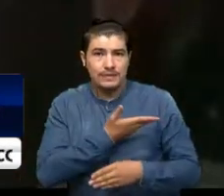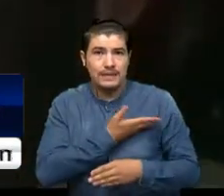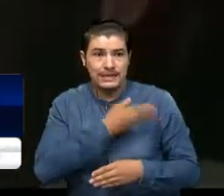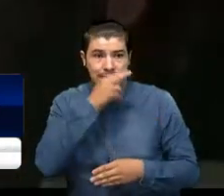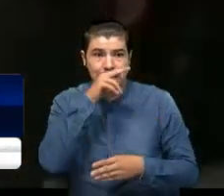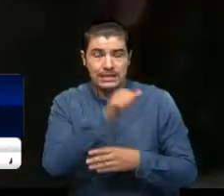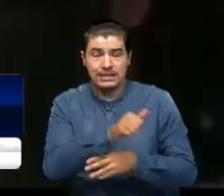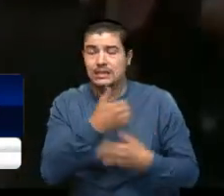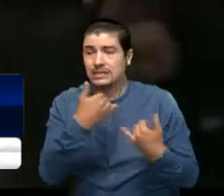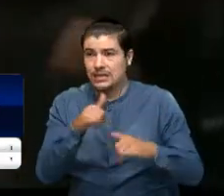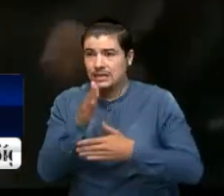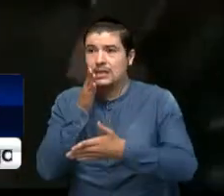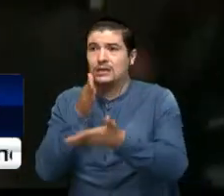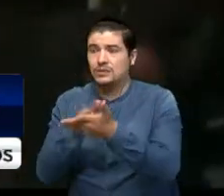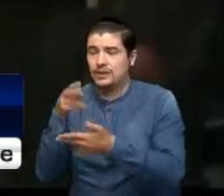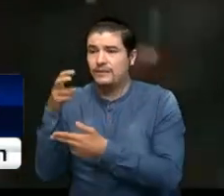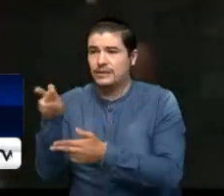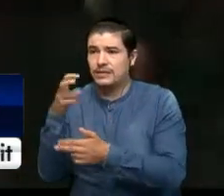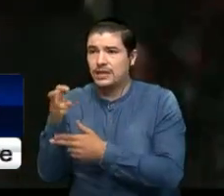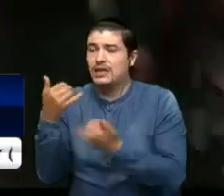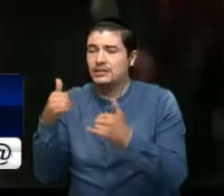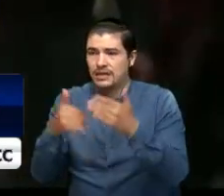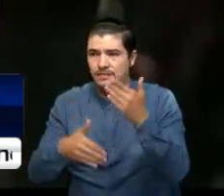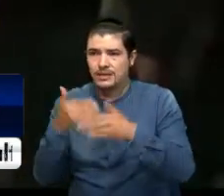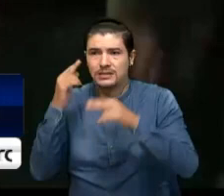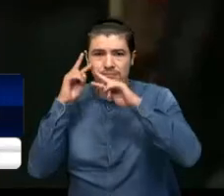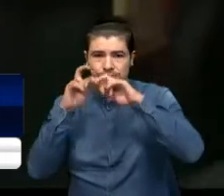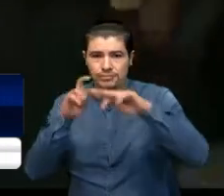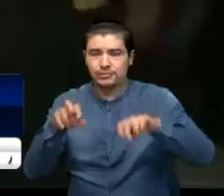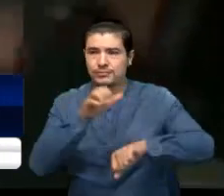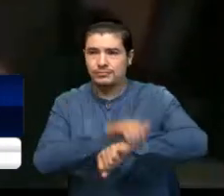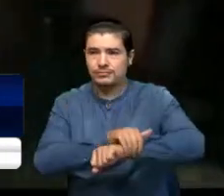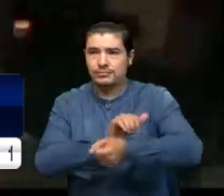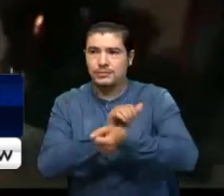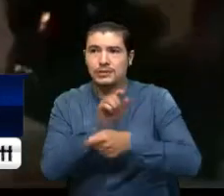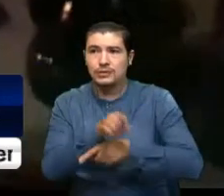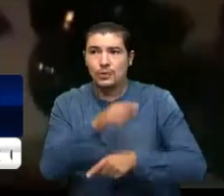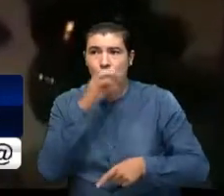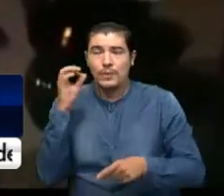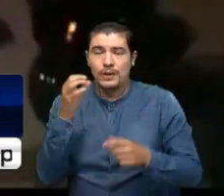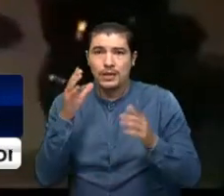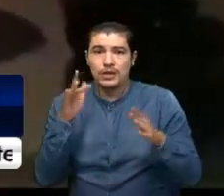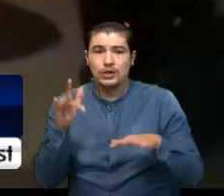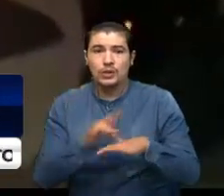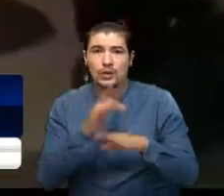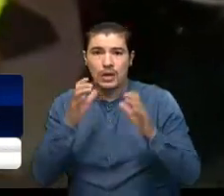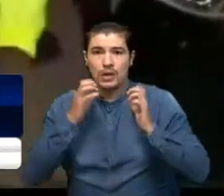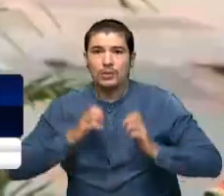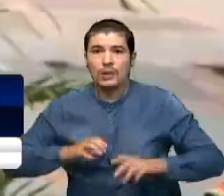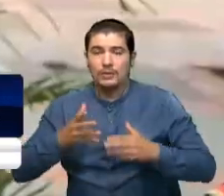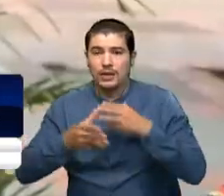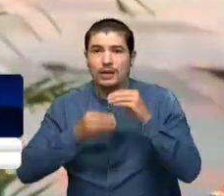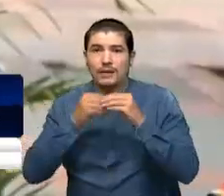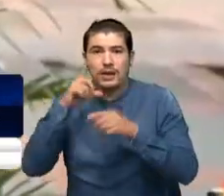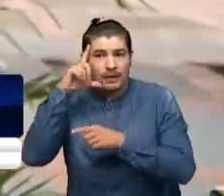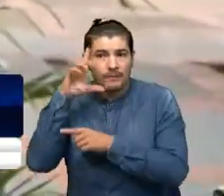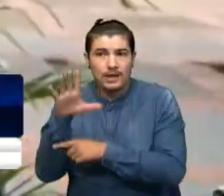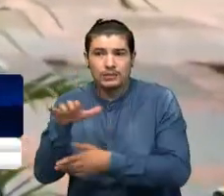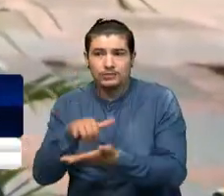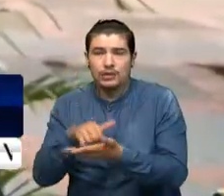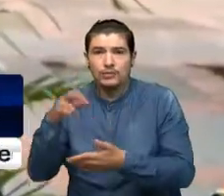menor, quien puso en conocimiento de las autoridades que al parecer el profesor le tocaba su cuerpo y sus partes íntimas. Es